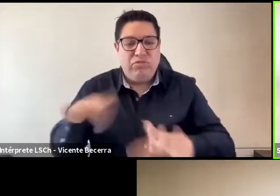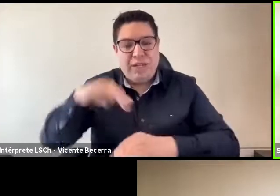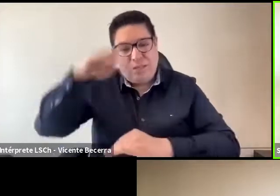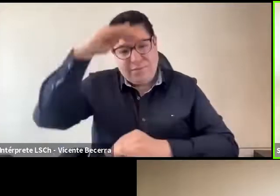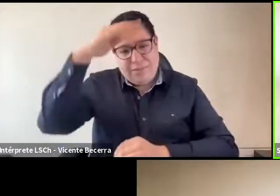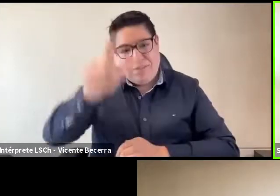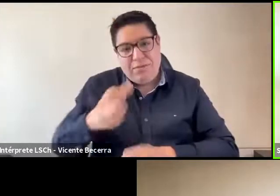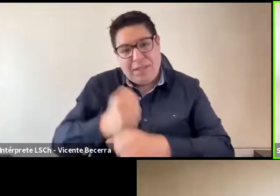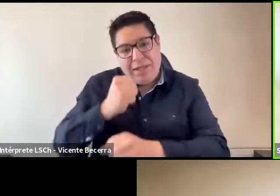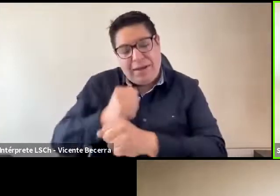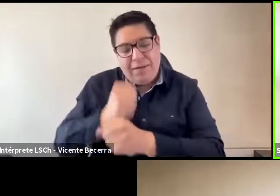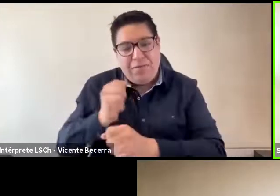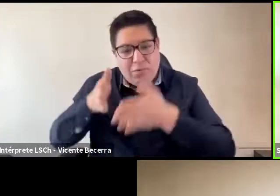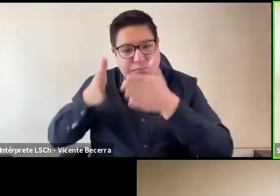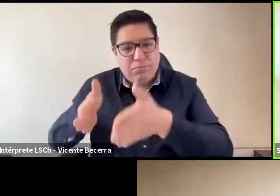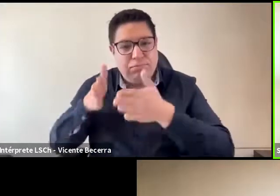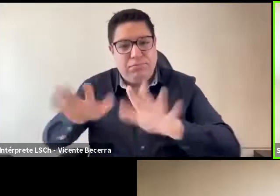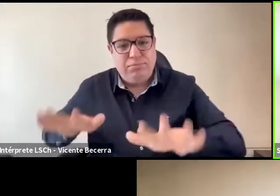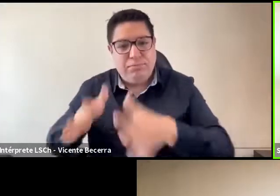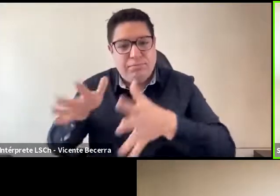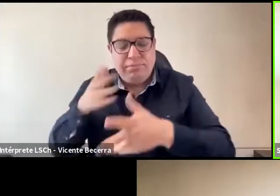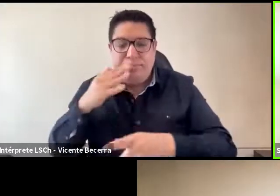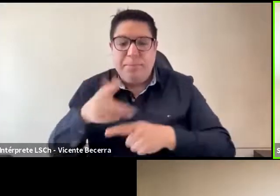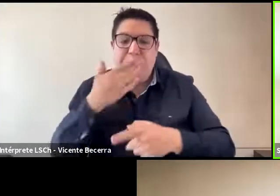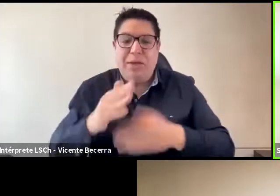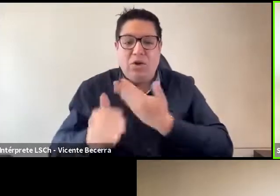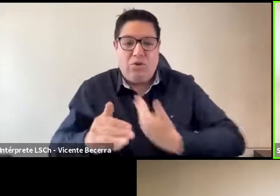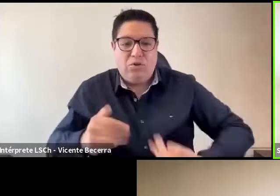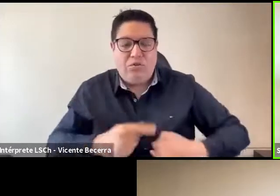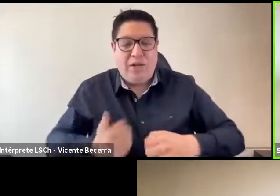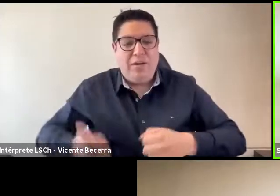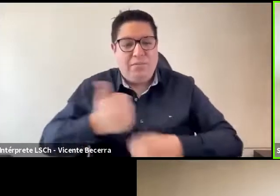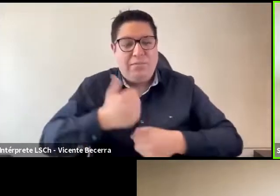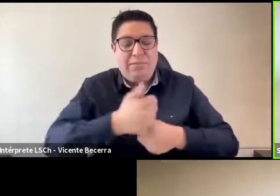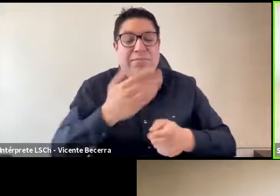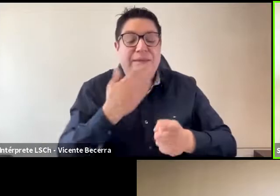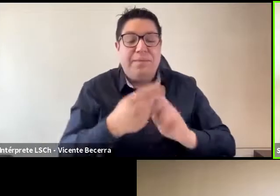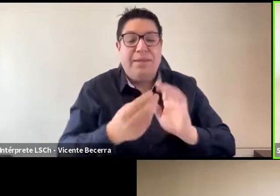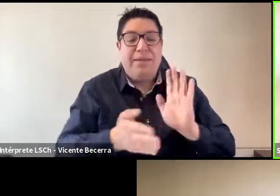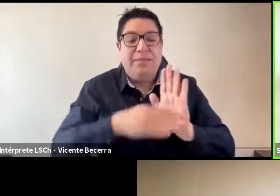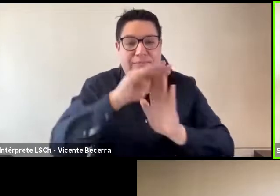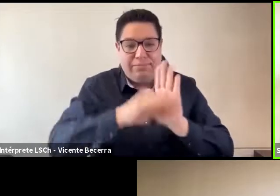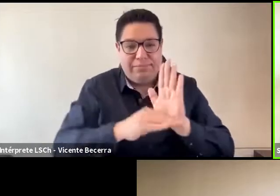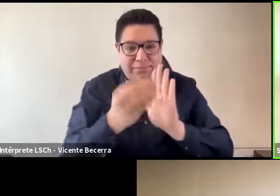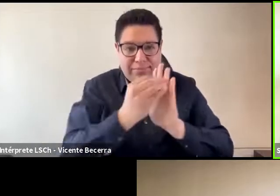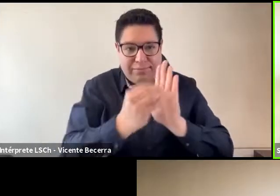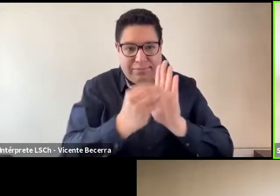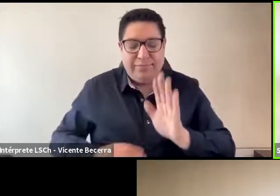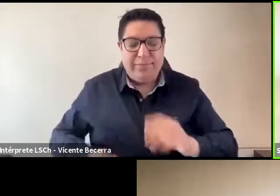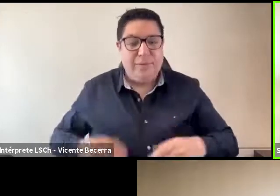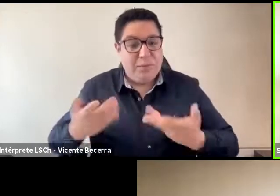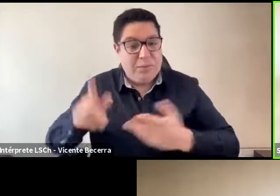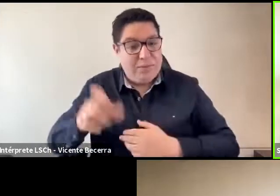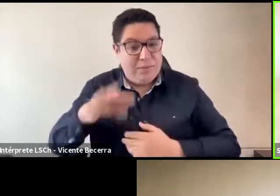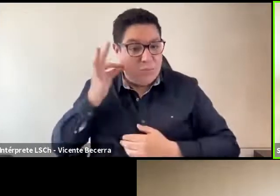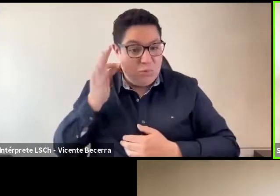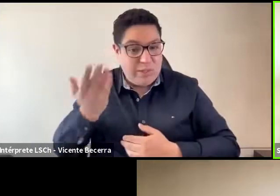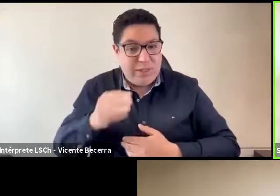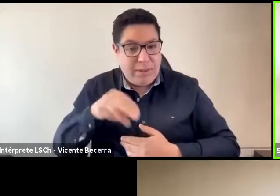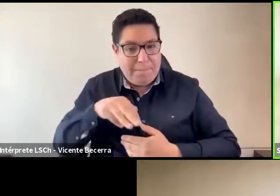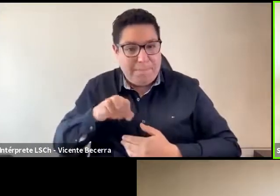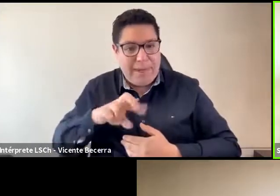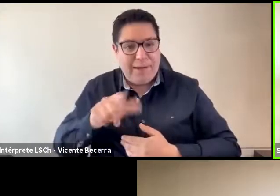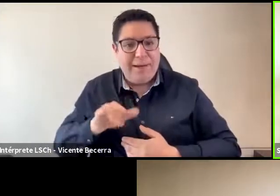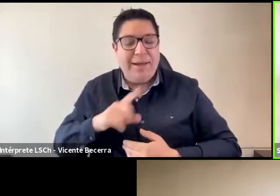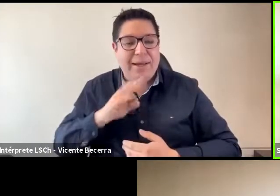trabajando para construir mejor gobierno y diseño de políticas públicas así que margarita está interesante